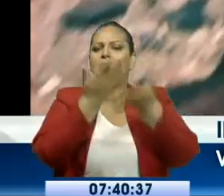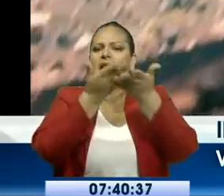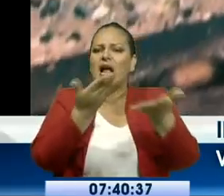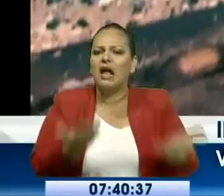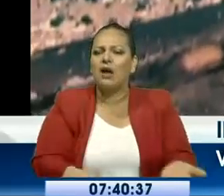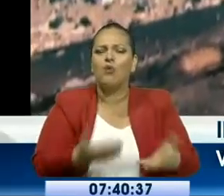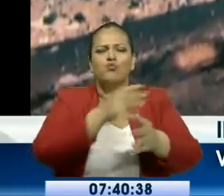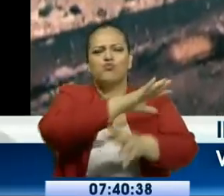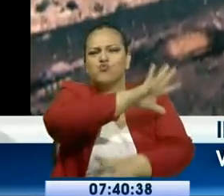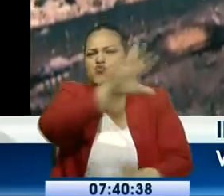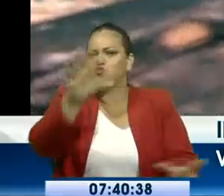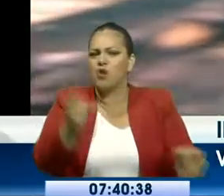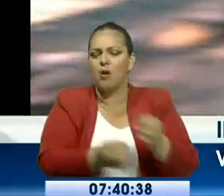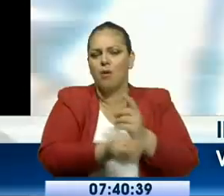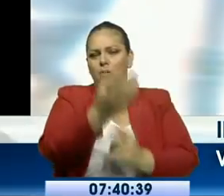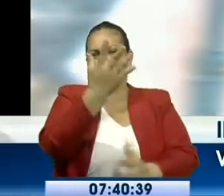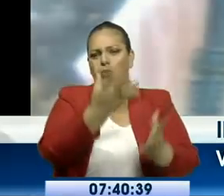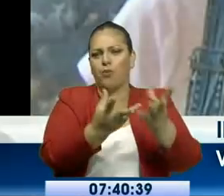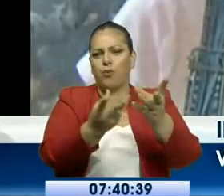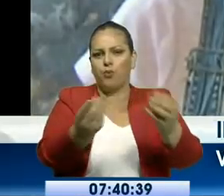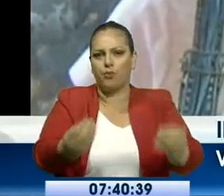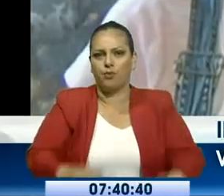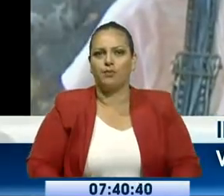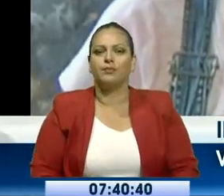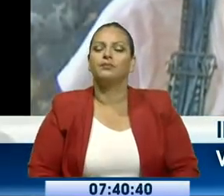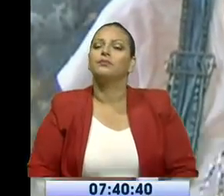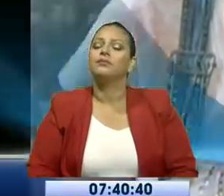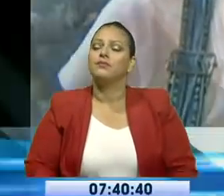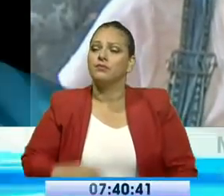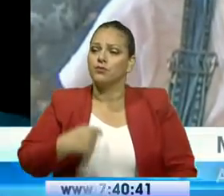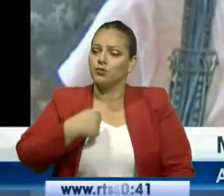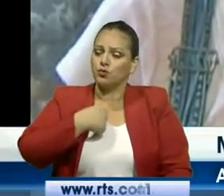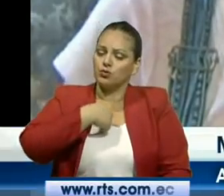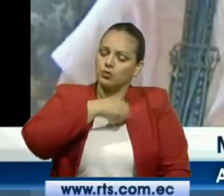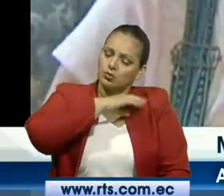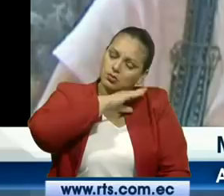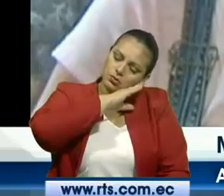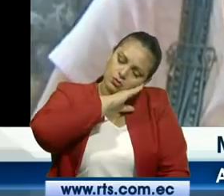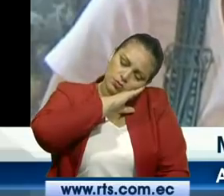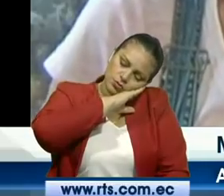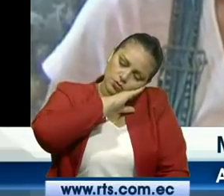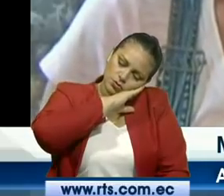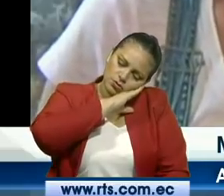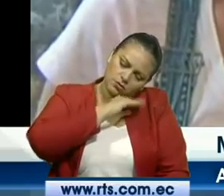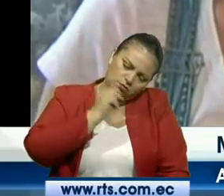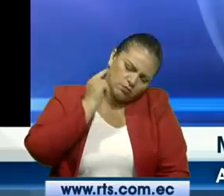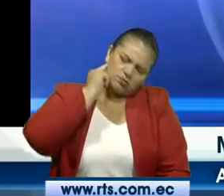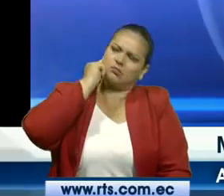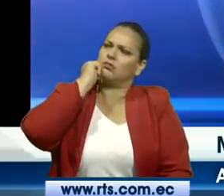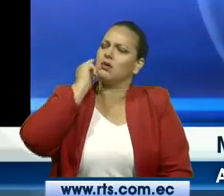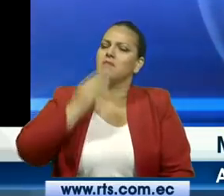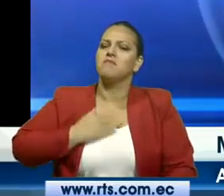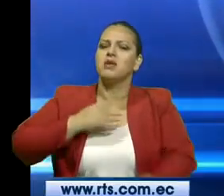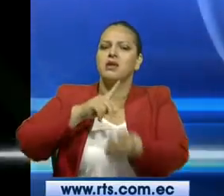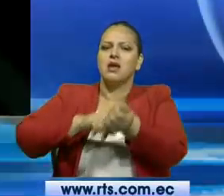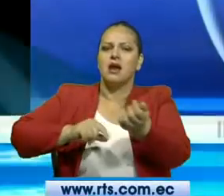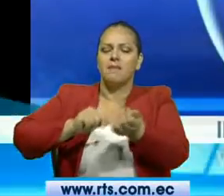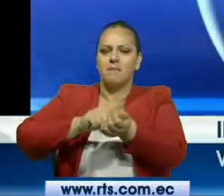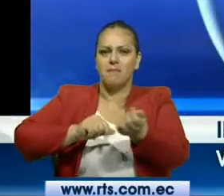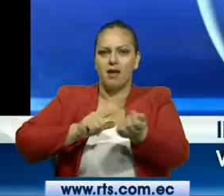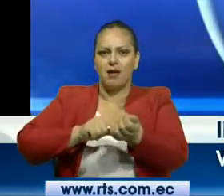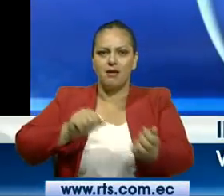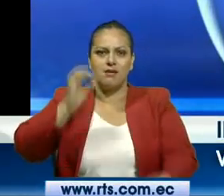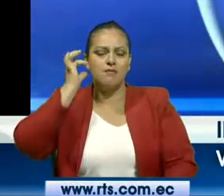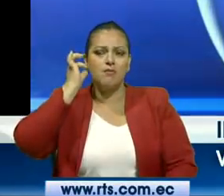nos habíamos quedado dormidos cuando mi hermana la escucha al lado de acá que comienza a gritar, que me dice, Mari, ayúdame, me quemo. Yo pego la carrera para el lado de